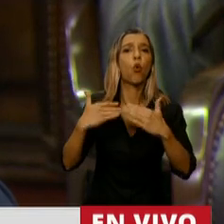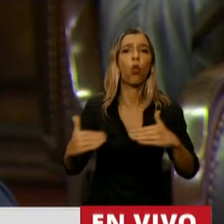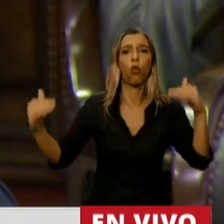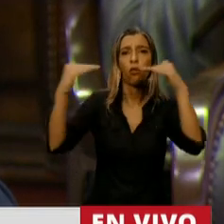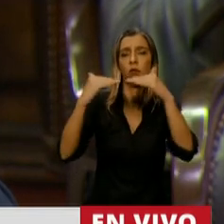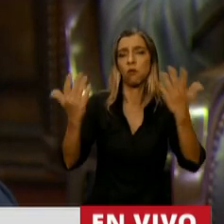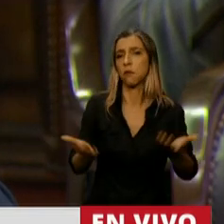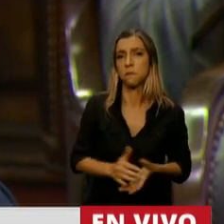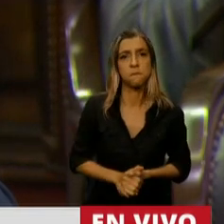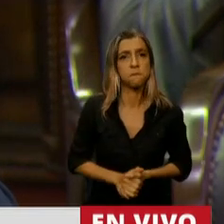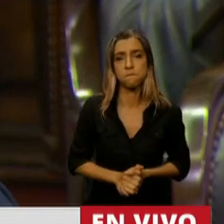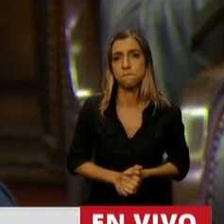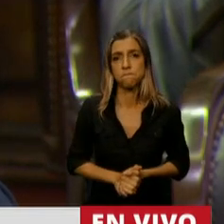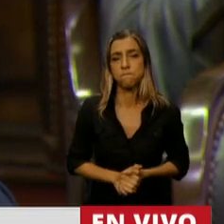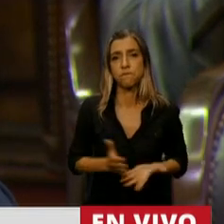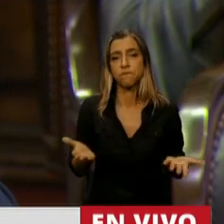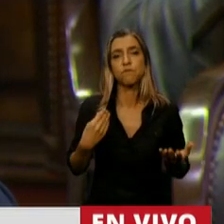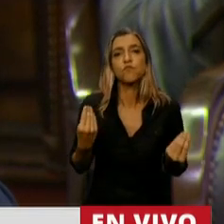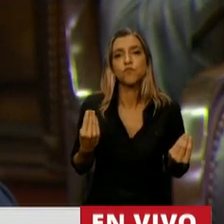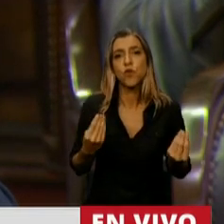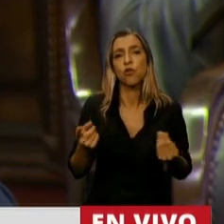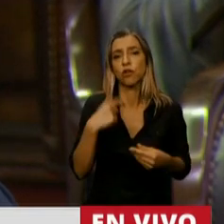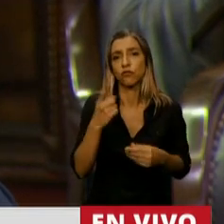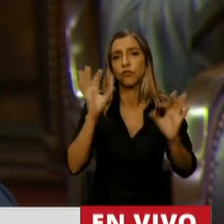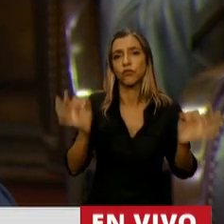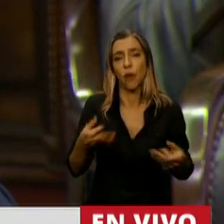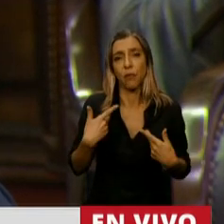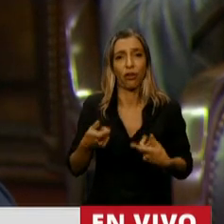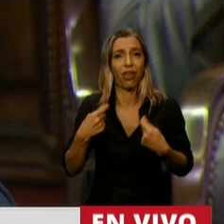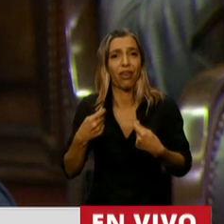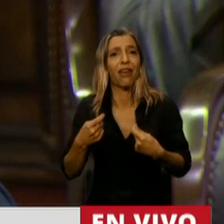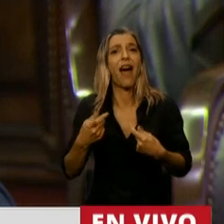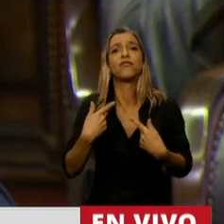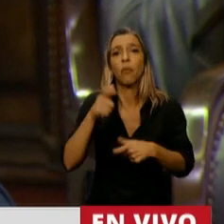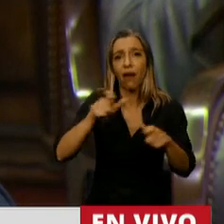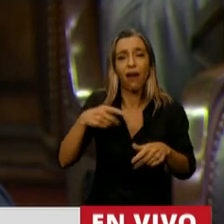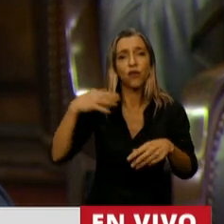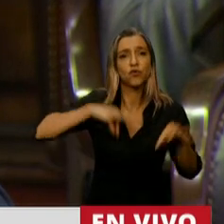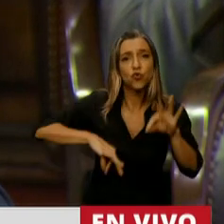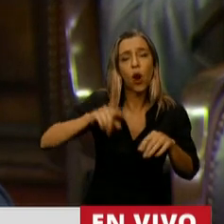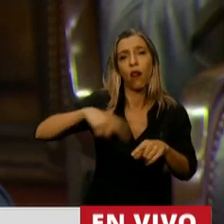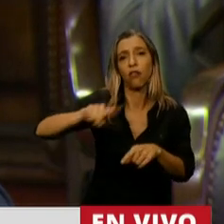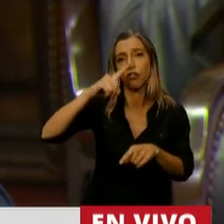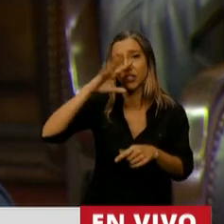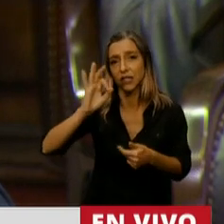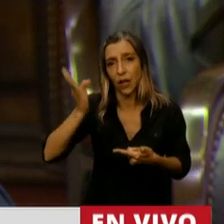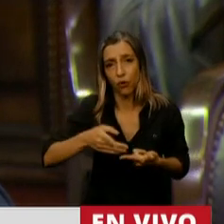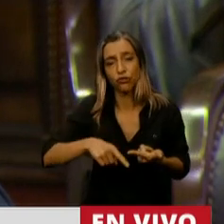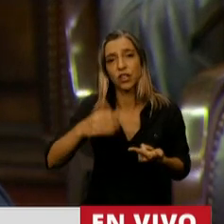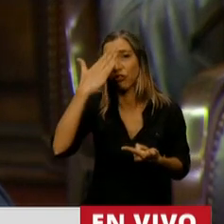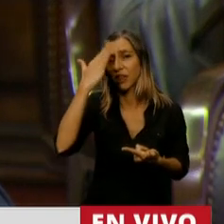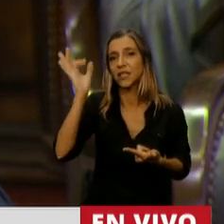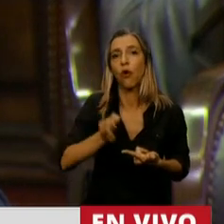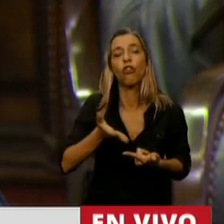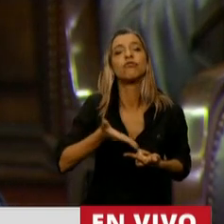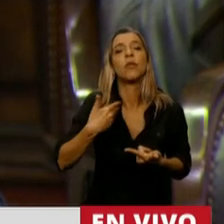distribución que establecen el 70 por ciento del gasto en personal el 15 por ciento en adiestramiento y